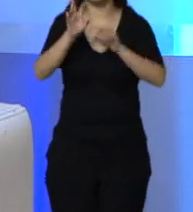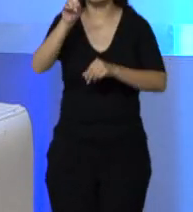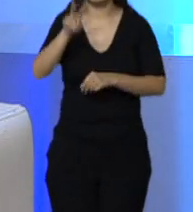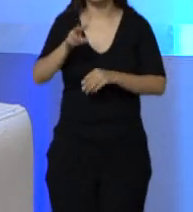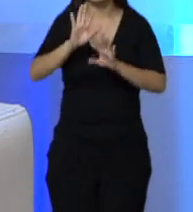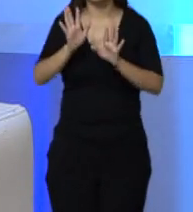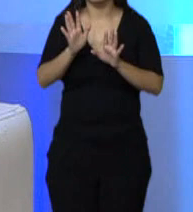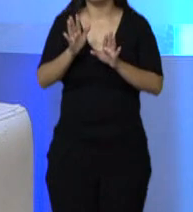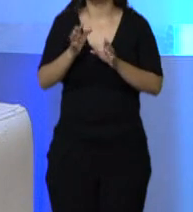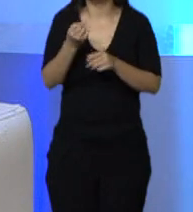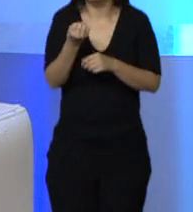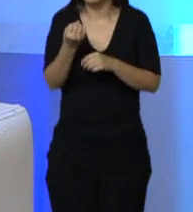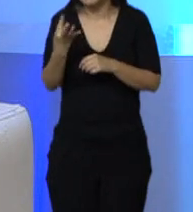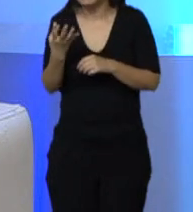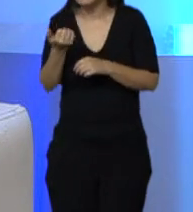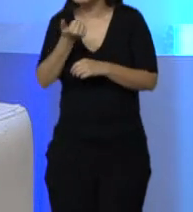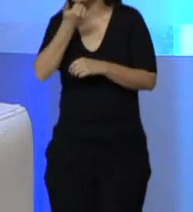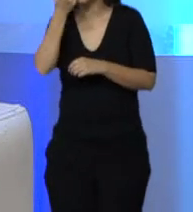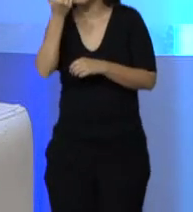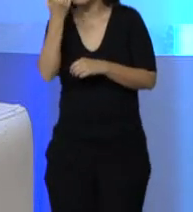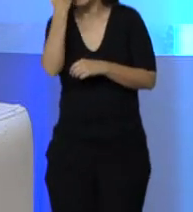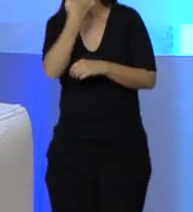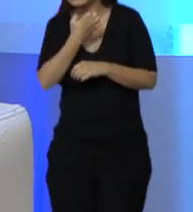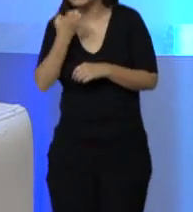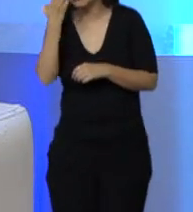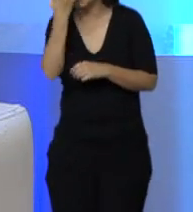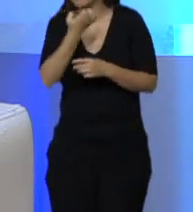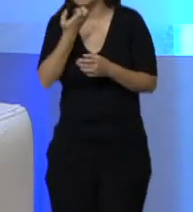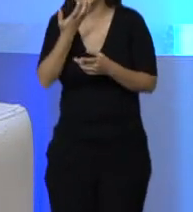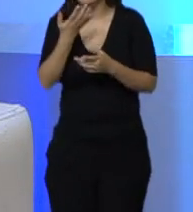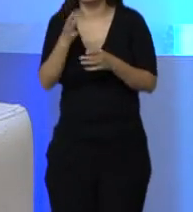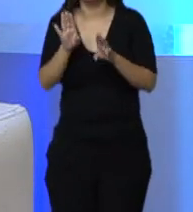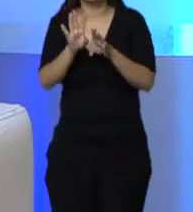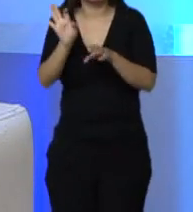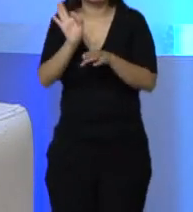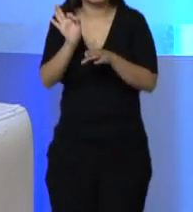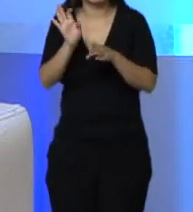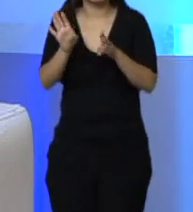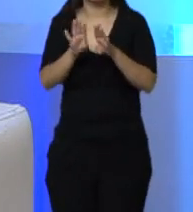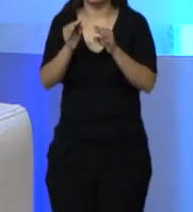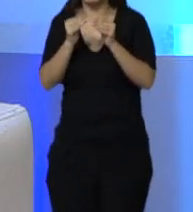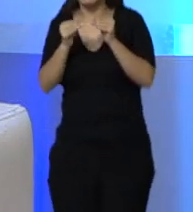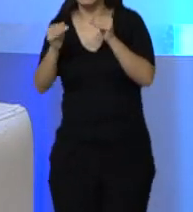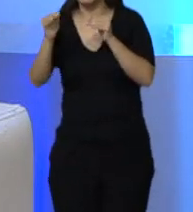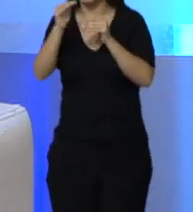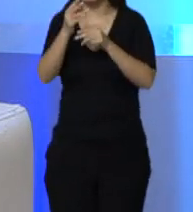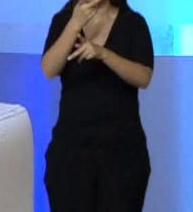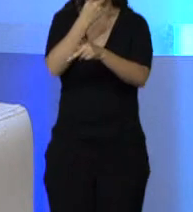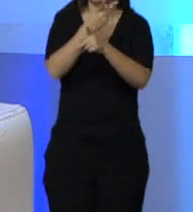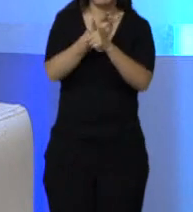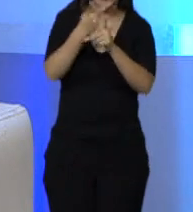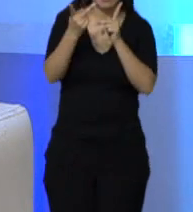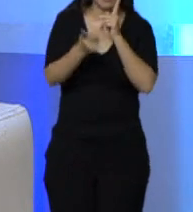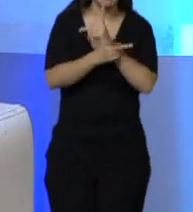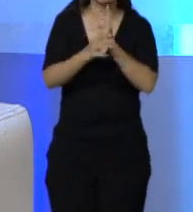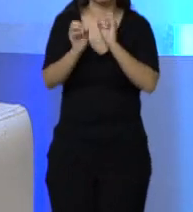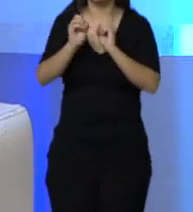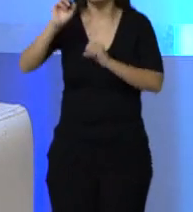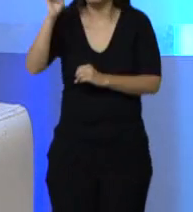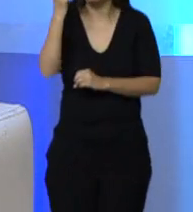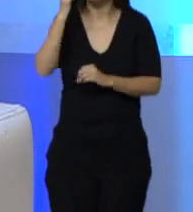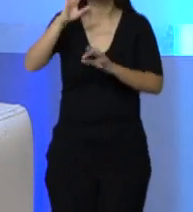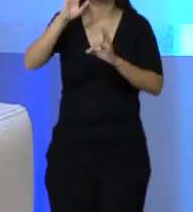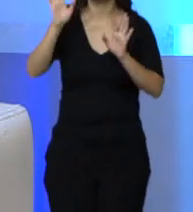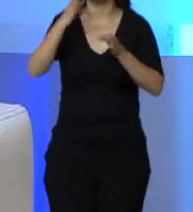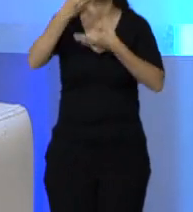hay algunas instituciones y sobre todo algunas de nivel medio superior y superior en las que ya todo se maneja en línea que ya siempre te